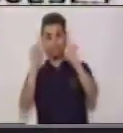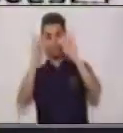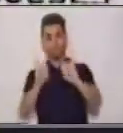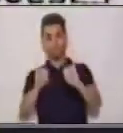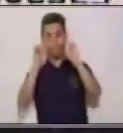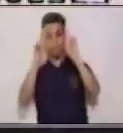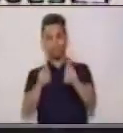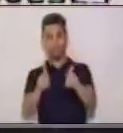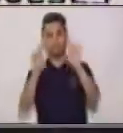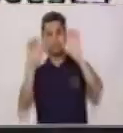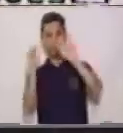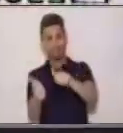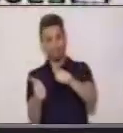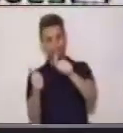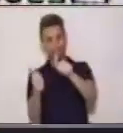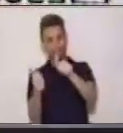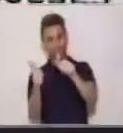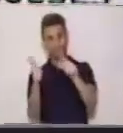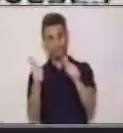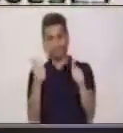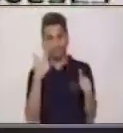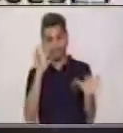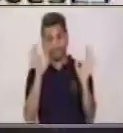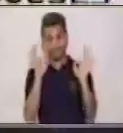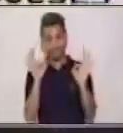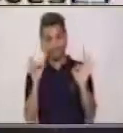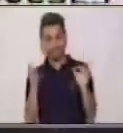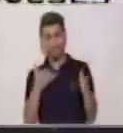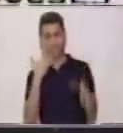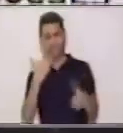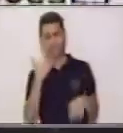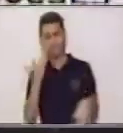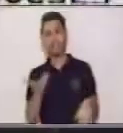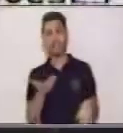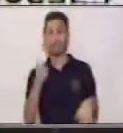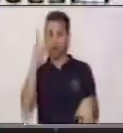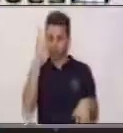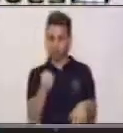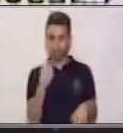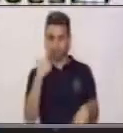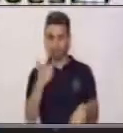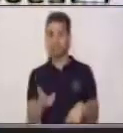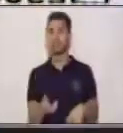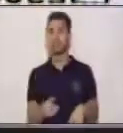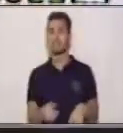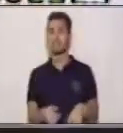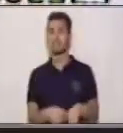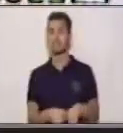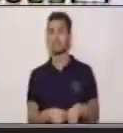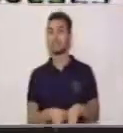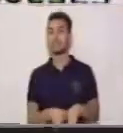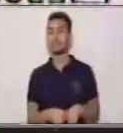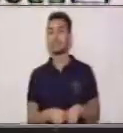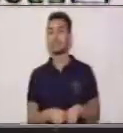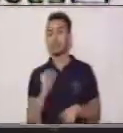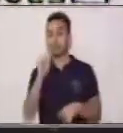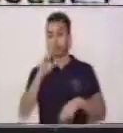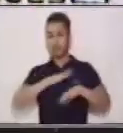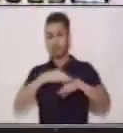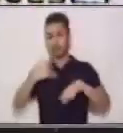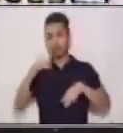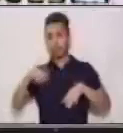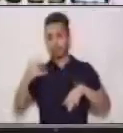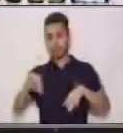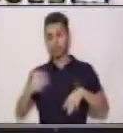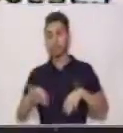palo, palito, palo, ¿Verdad que está muy fácil? Vamos a hacerlo otra vez. Lo vamos a hacer un poquito más rápido para que